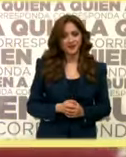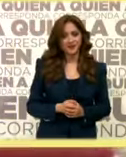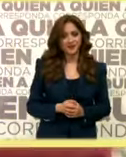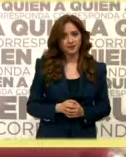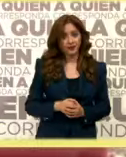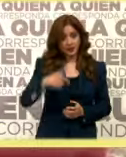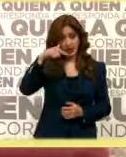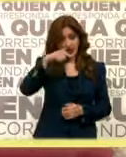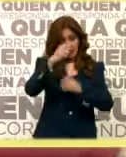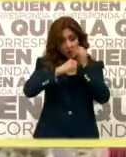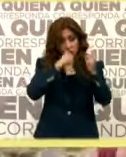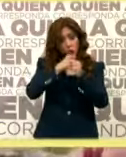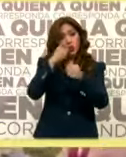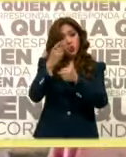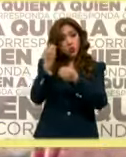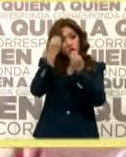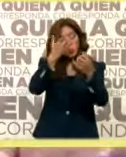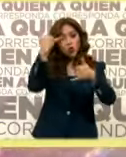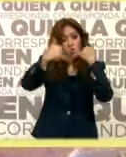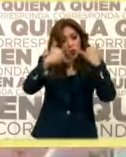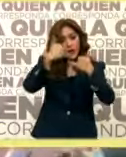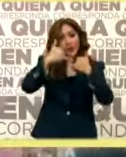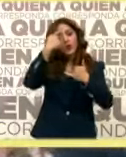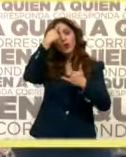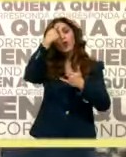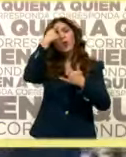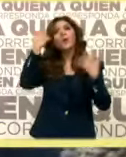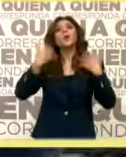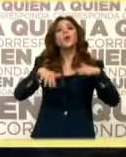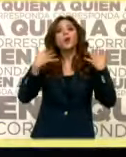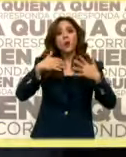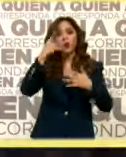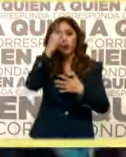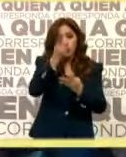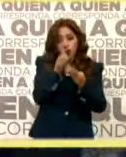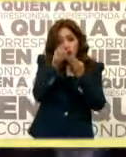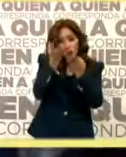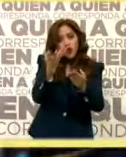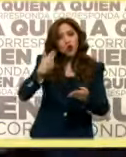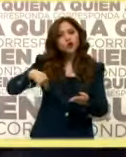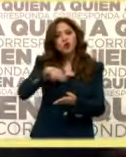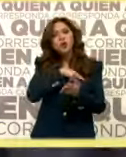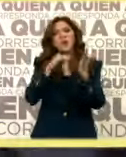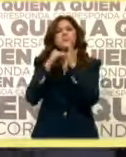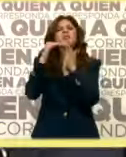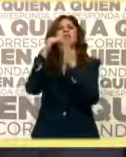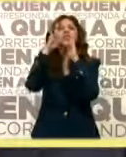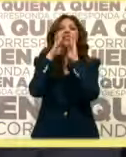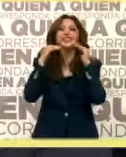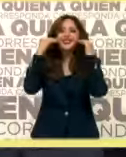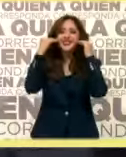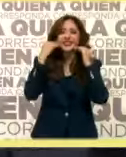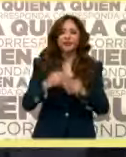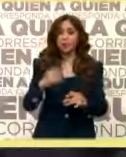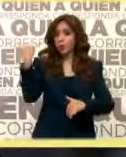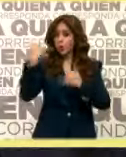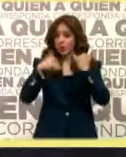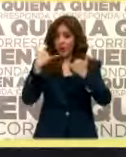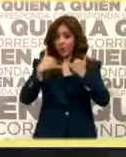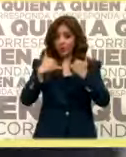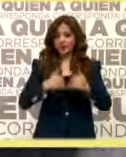Este año dona un juguete, haz realidad un sueño, porque con tu granito de arena provocaremos millones de sonrisas.